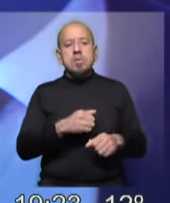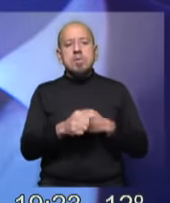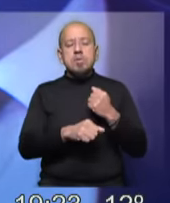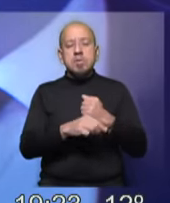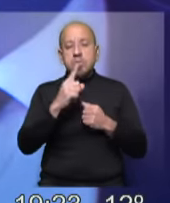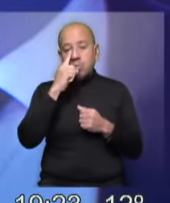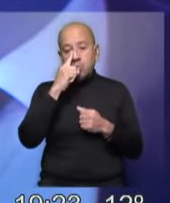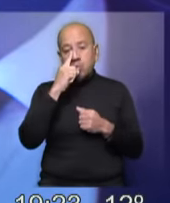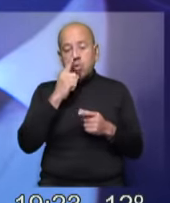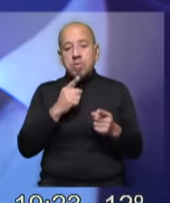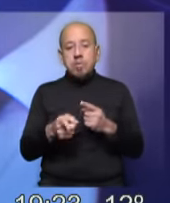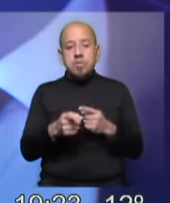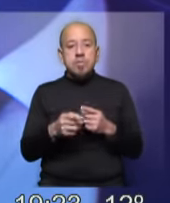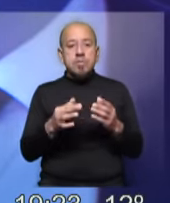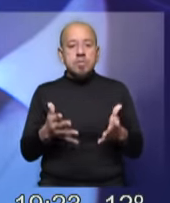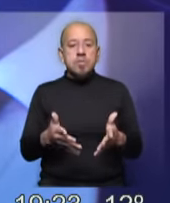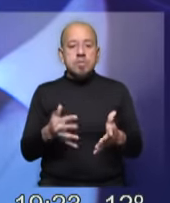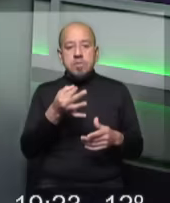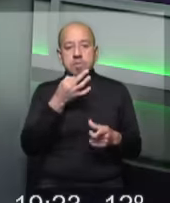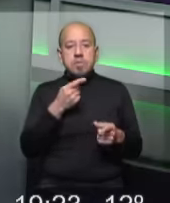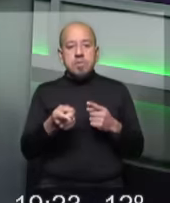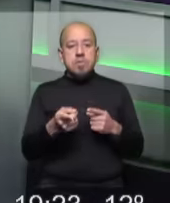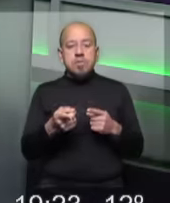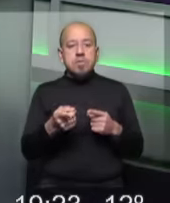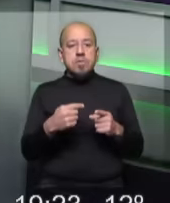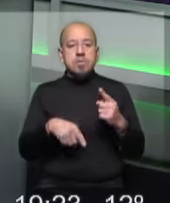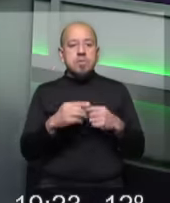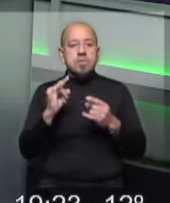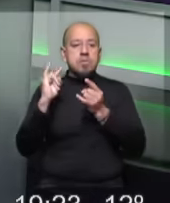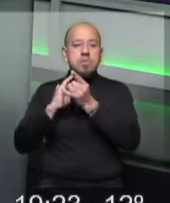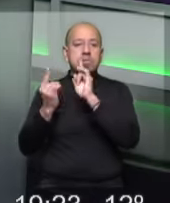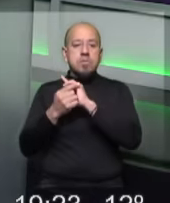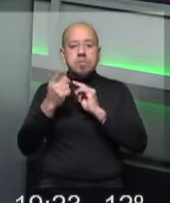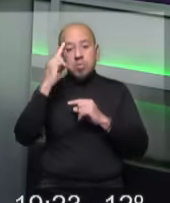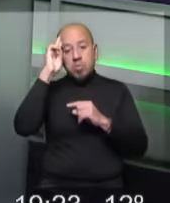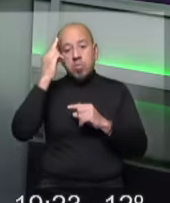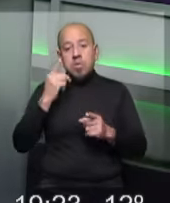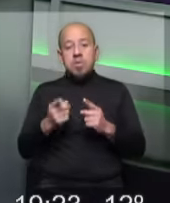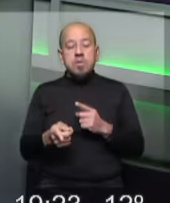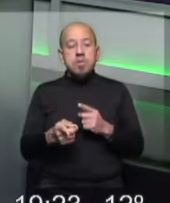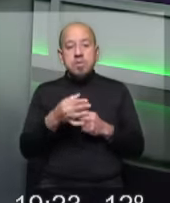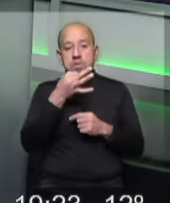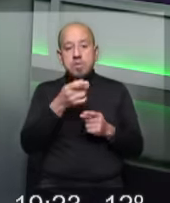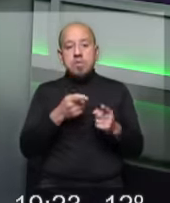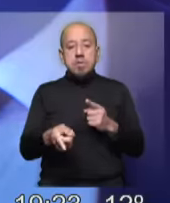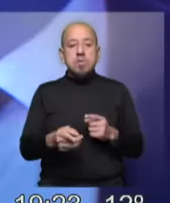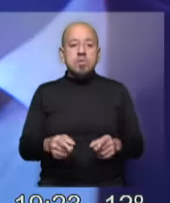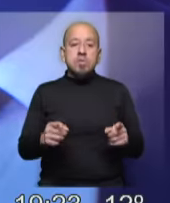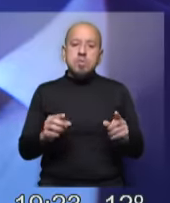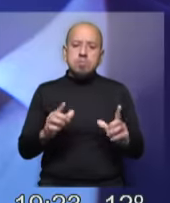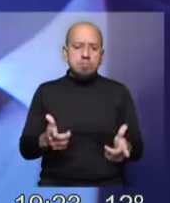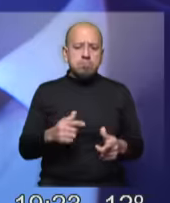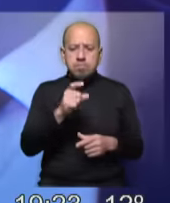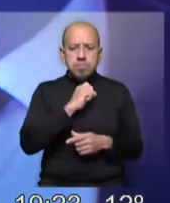junio, con respecto a su declaración siendo interpelada por el Parlamento uruguayo, ella decía que no había